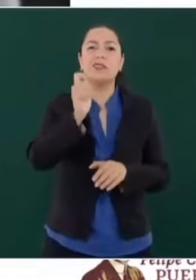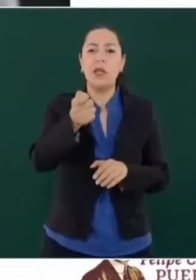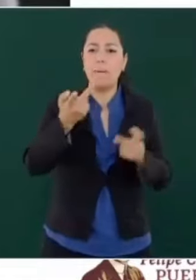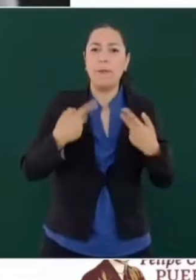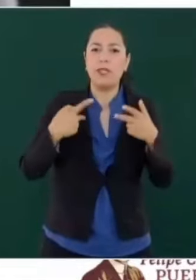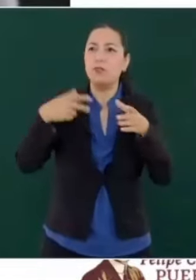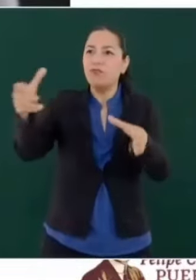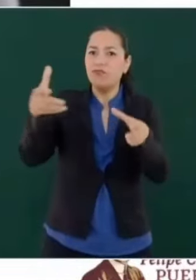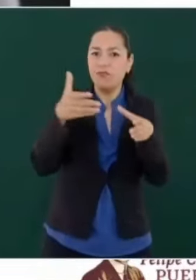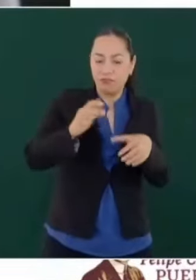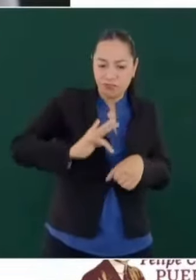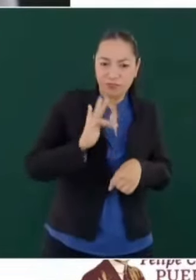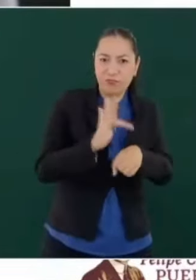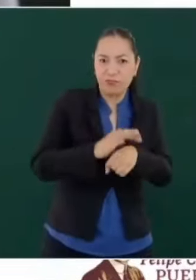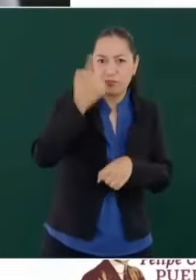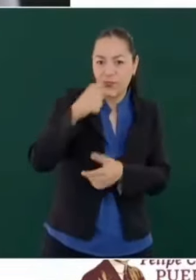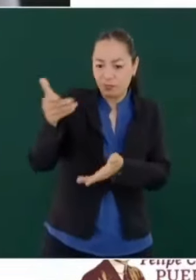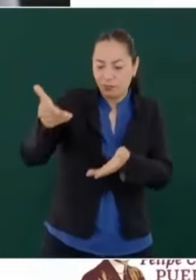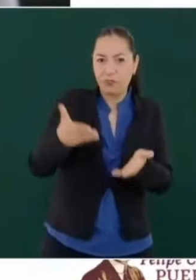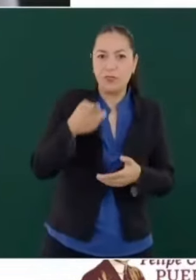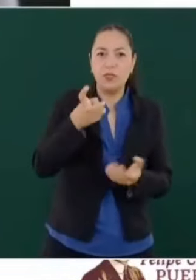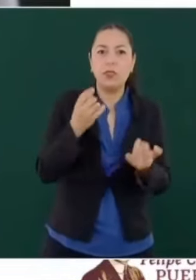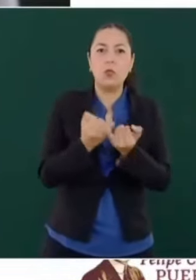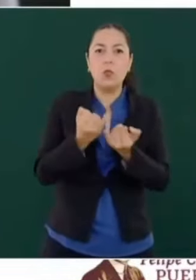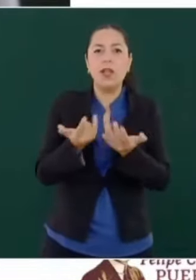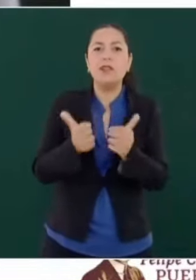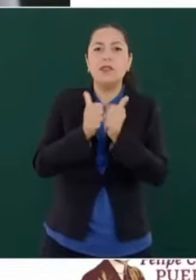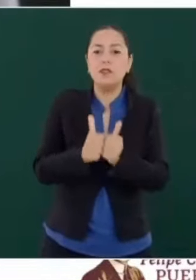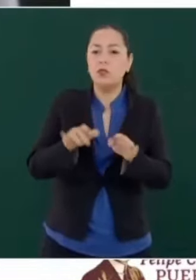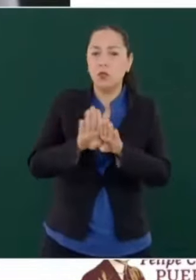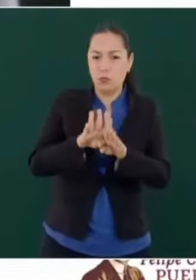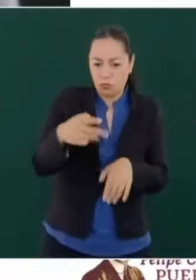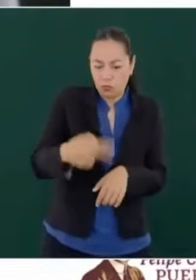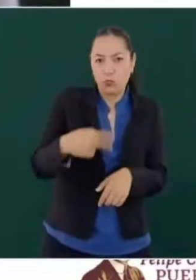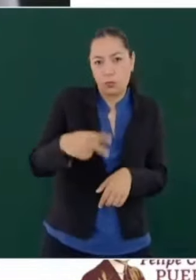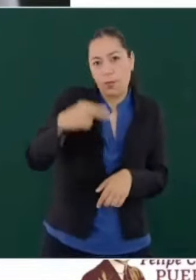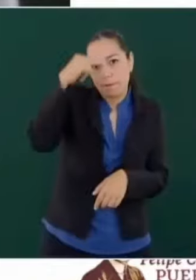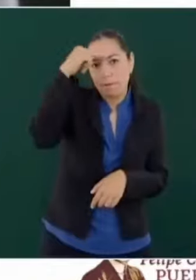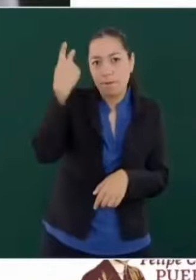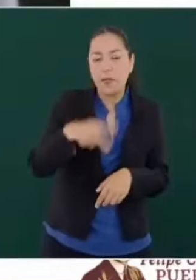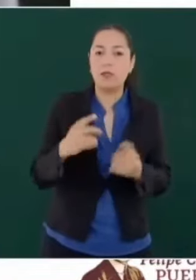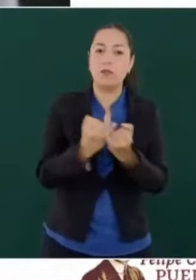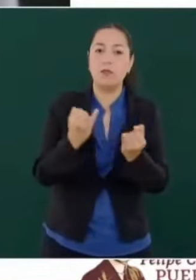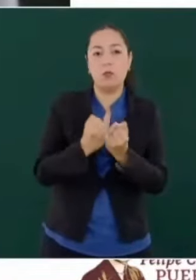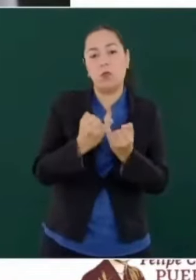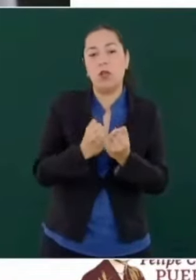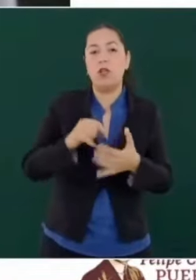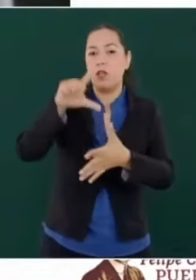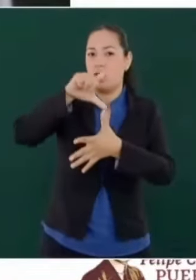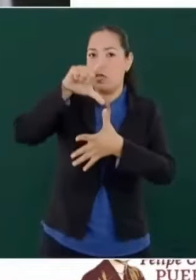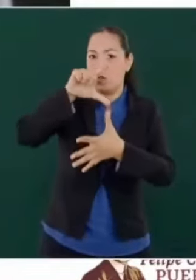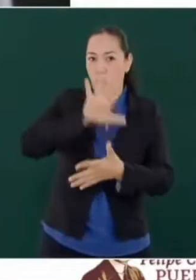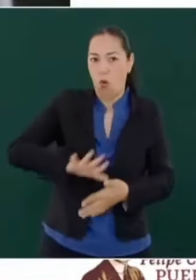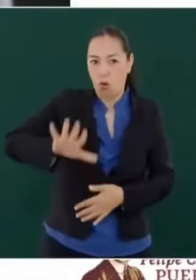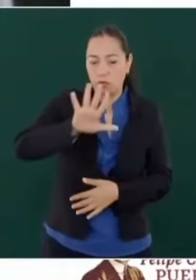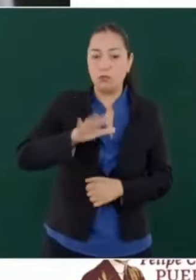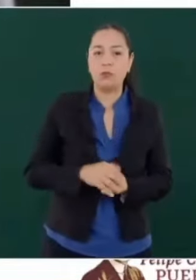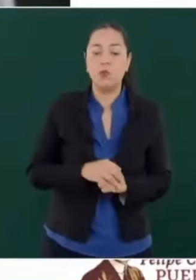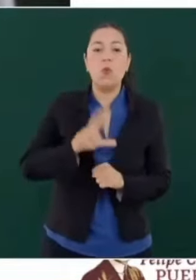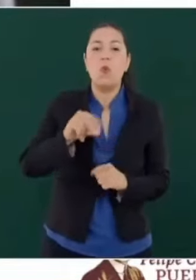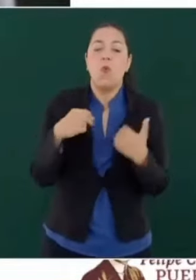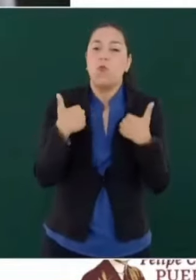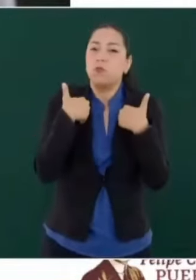como institución en la vida diplomática de México y de América Latina. No